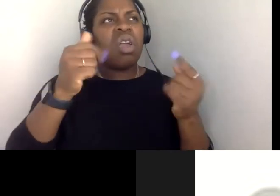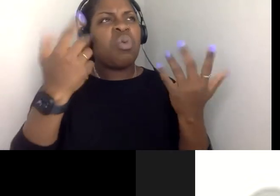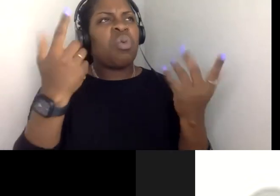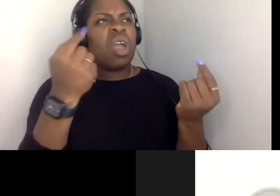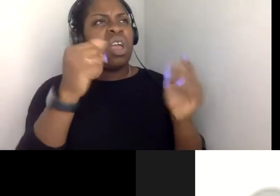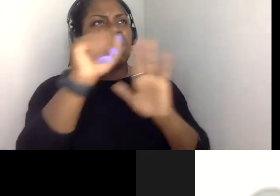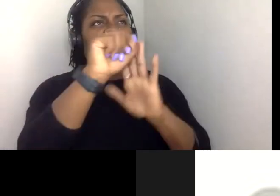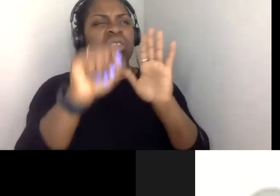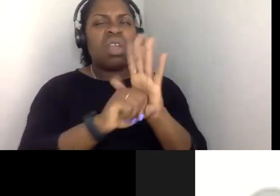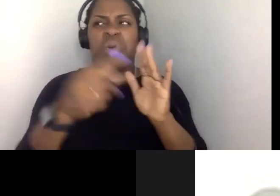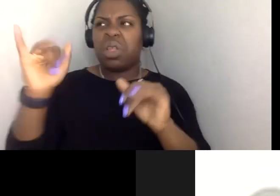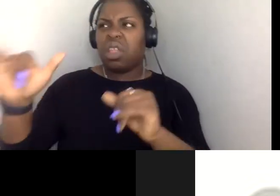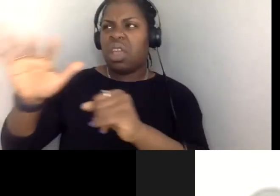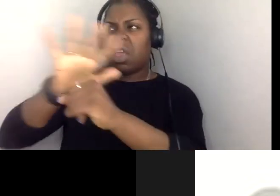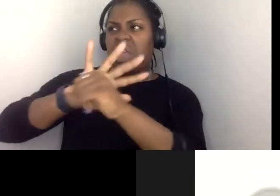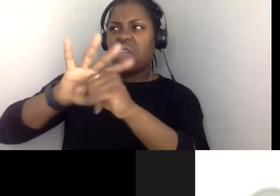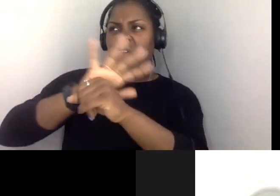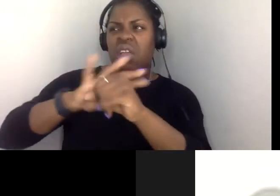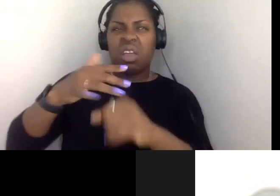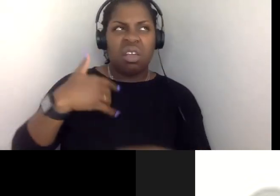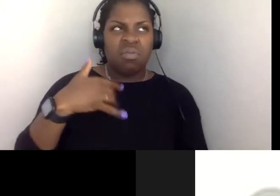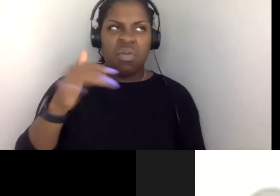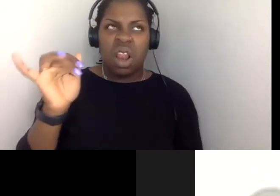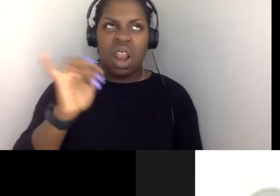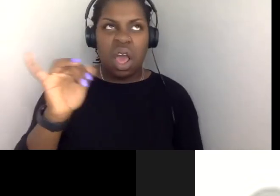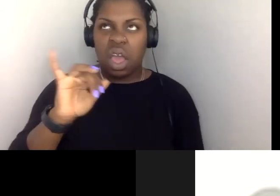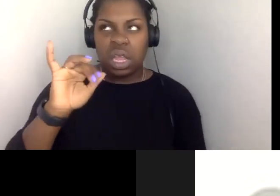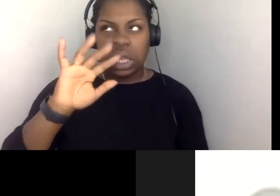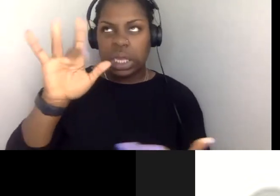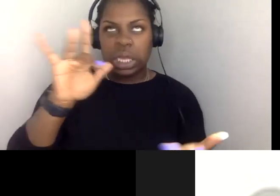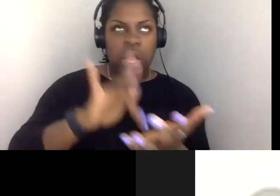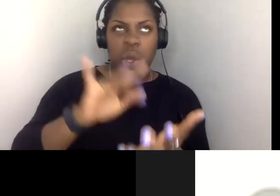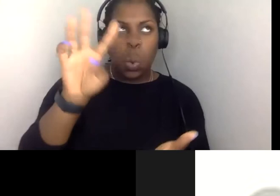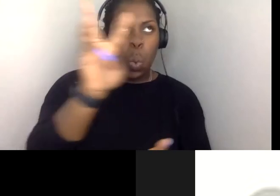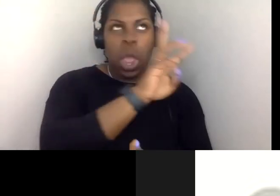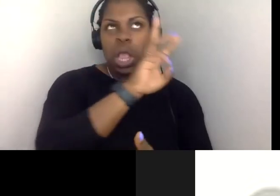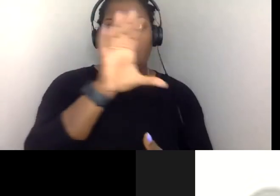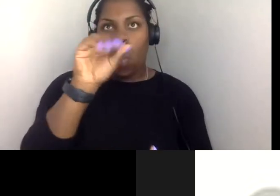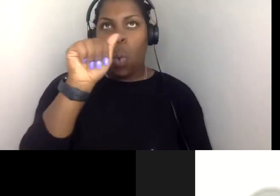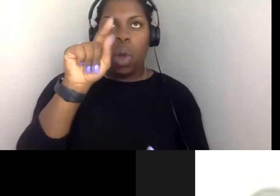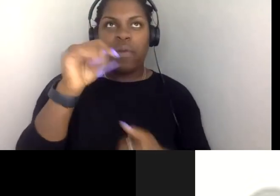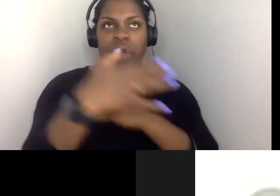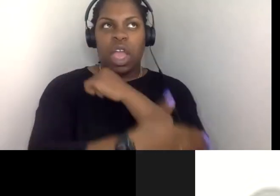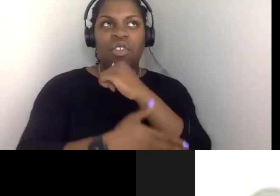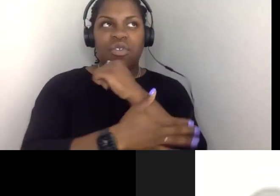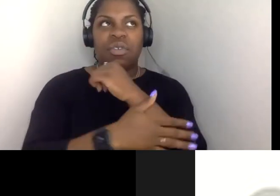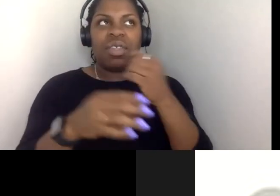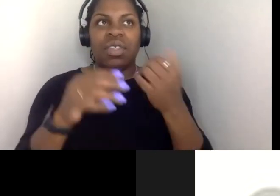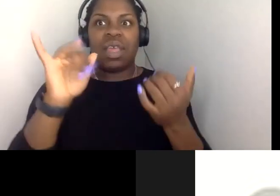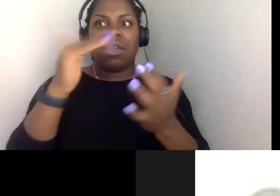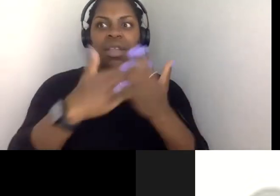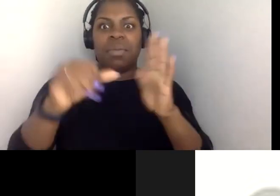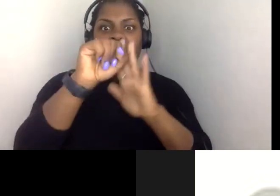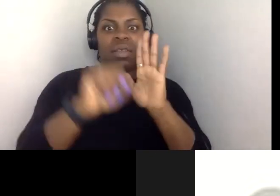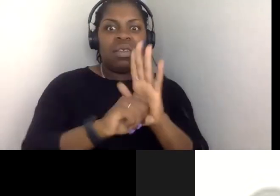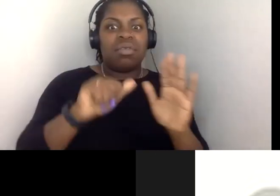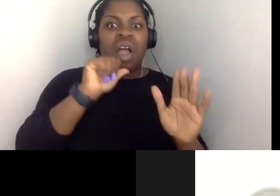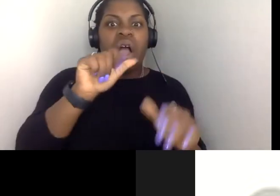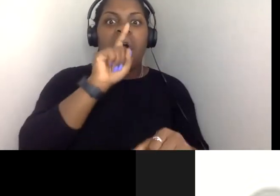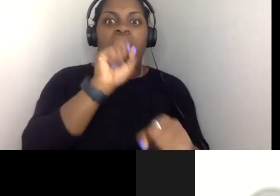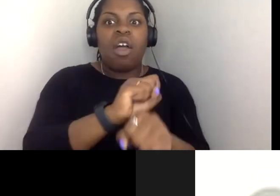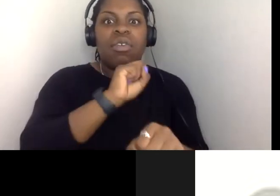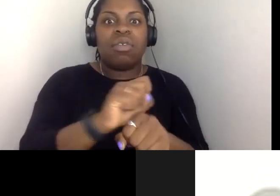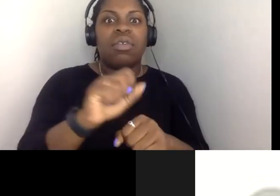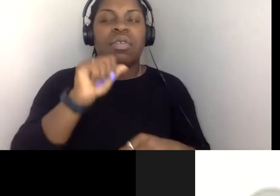y mirando a lo que las riesgos hay, porque hay una área en el centro oeste del país, hay estos